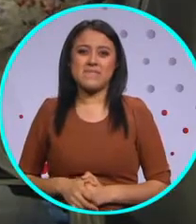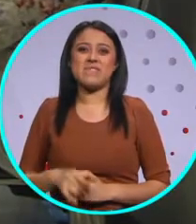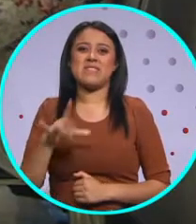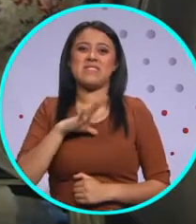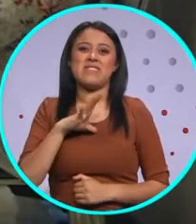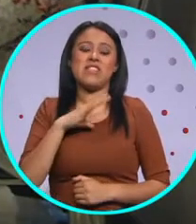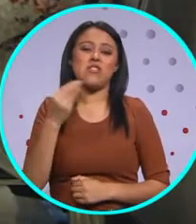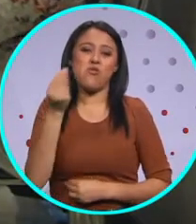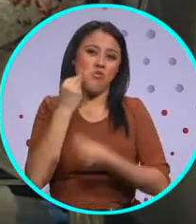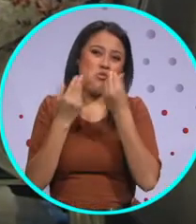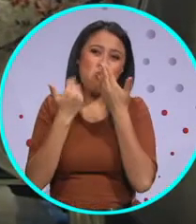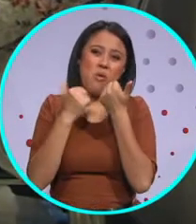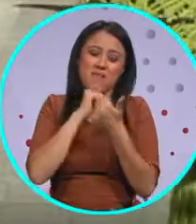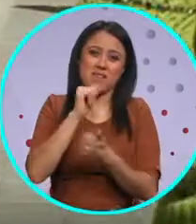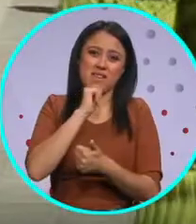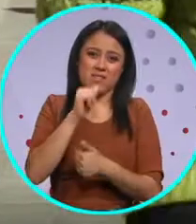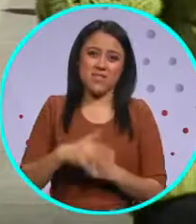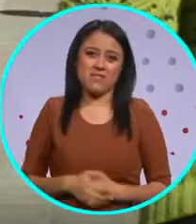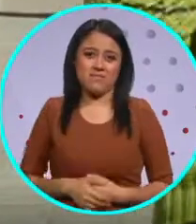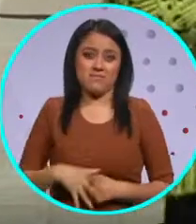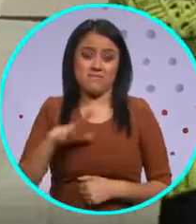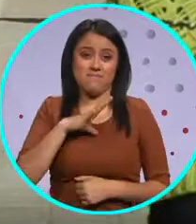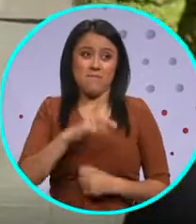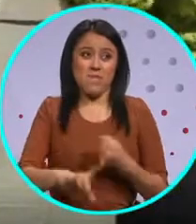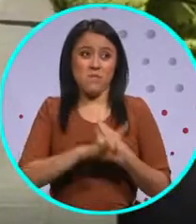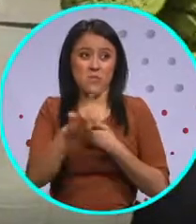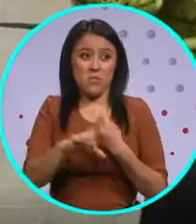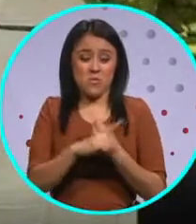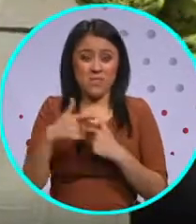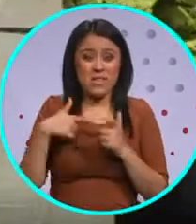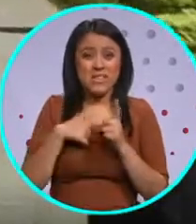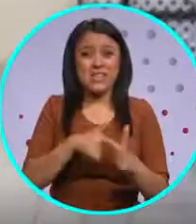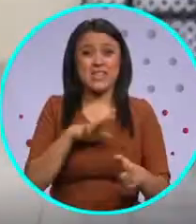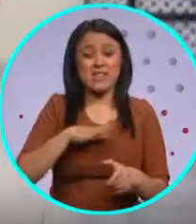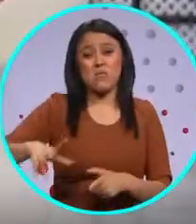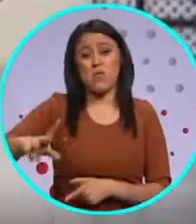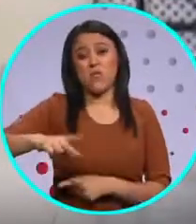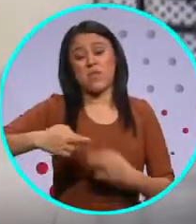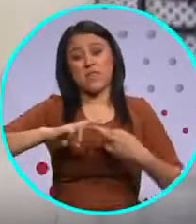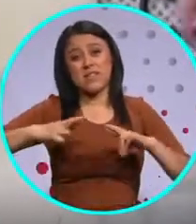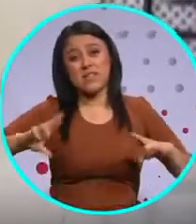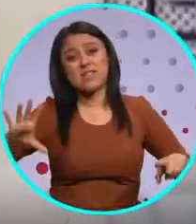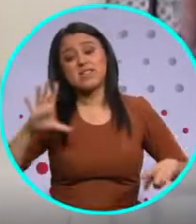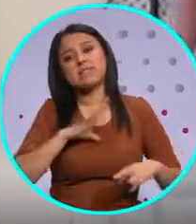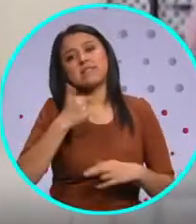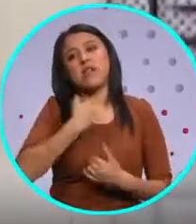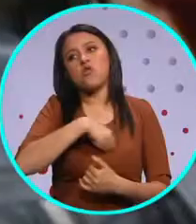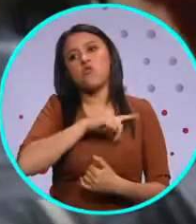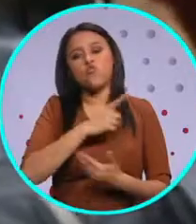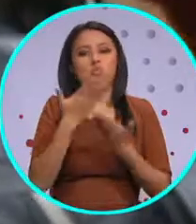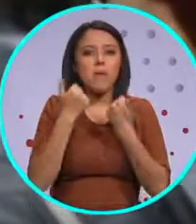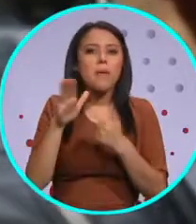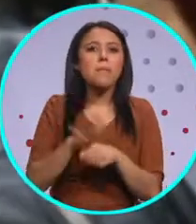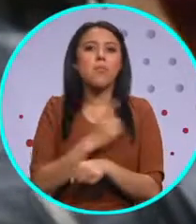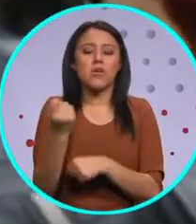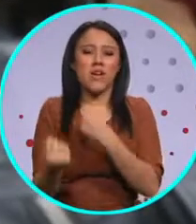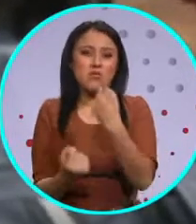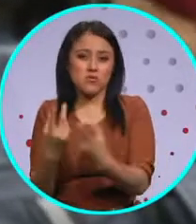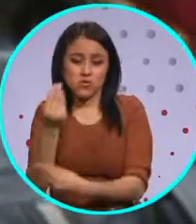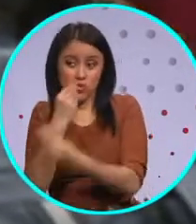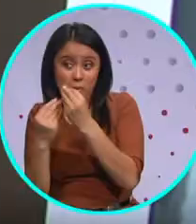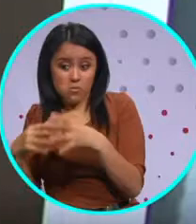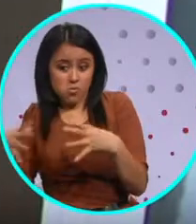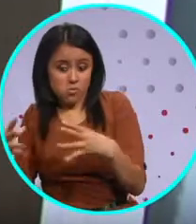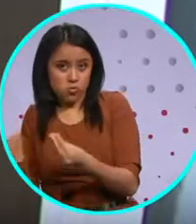desnutrición por excesos lo que genera una disyuntiva para las instituciones públicas en cuanto a prioridades de salud ya que mientras unos comen en exceso